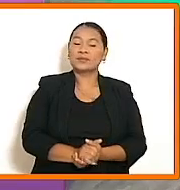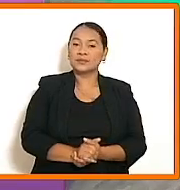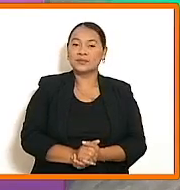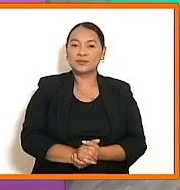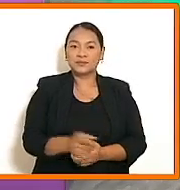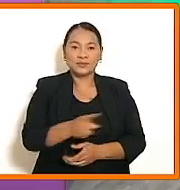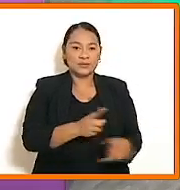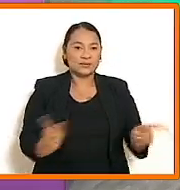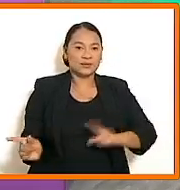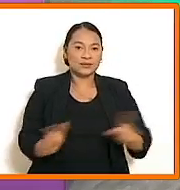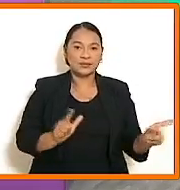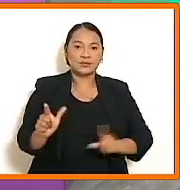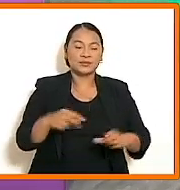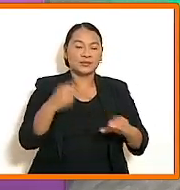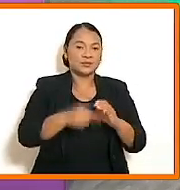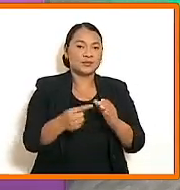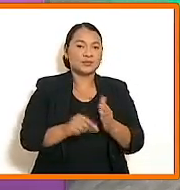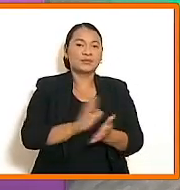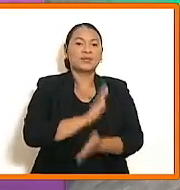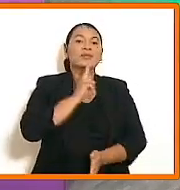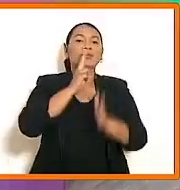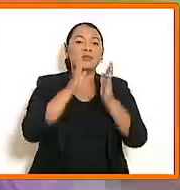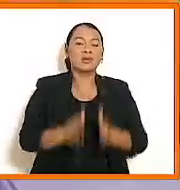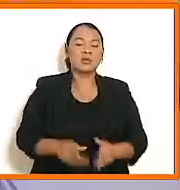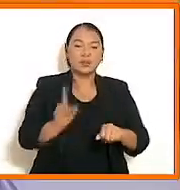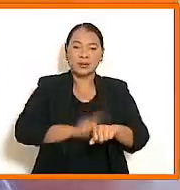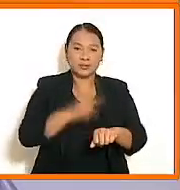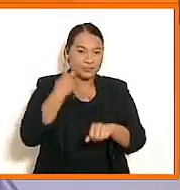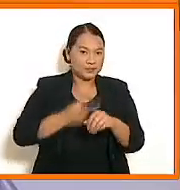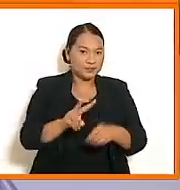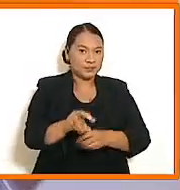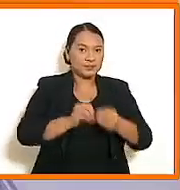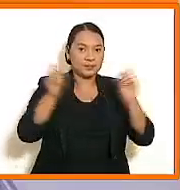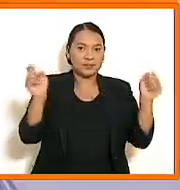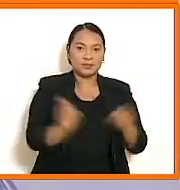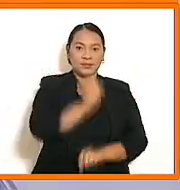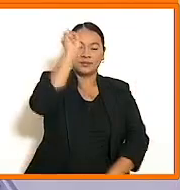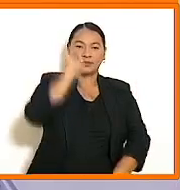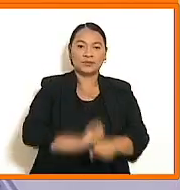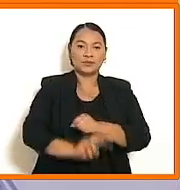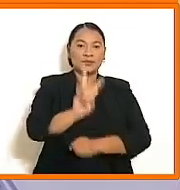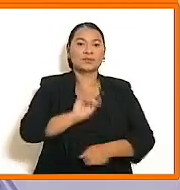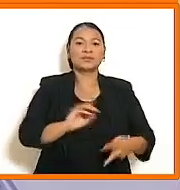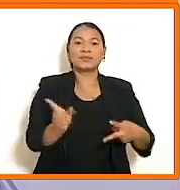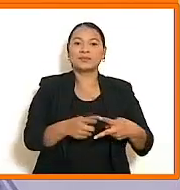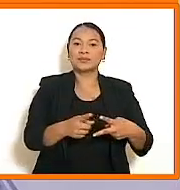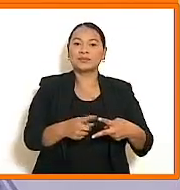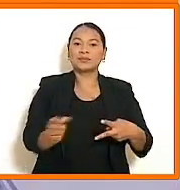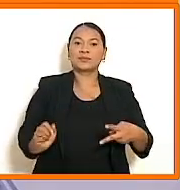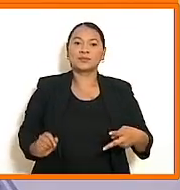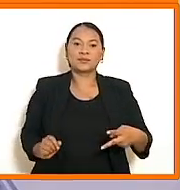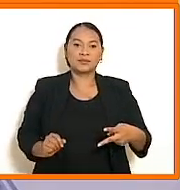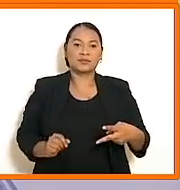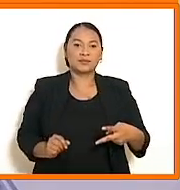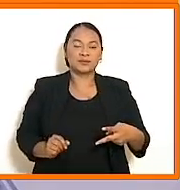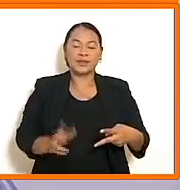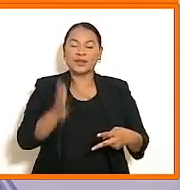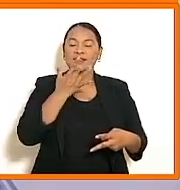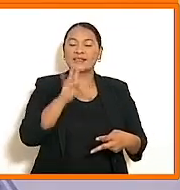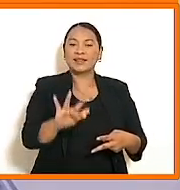Espero tengas tu guía catracha en mano porque vamos a conocer cuáles son esos dos números y su primer número ganador, su primer dígito,